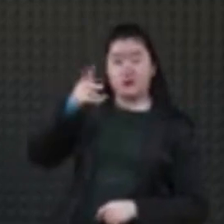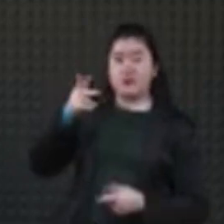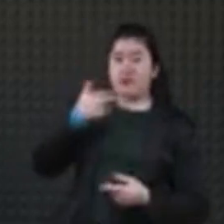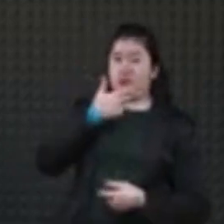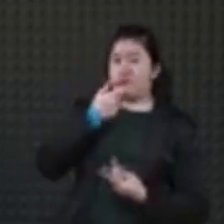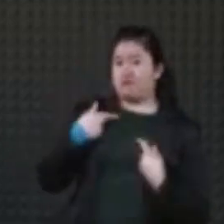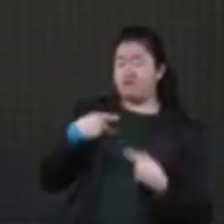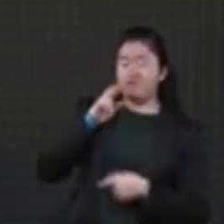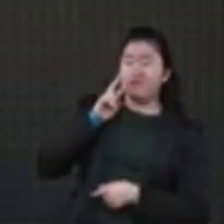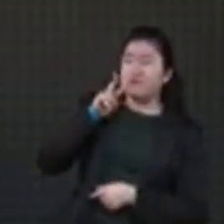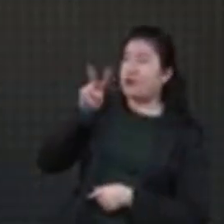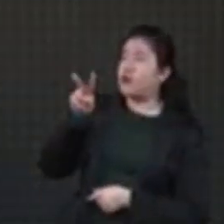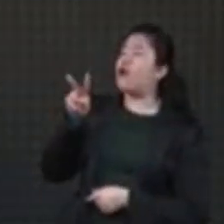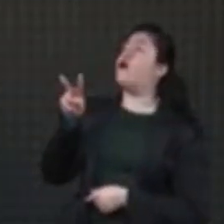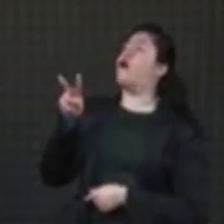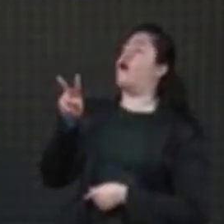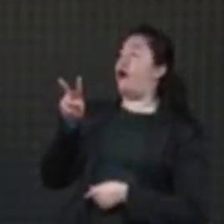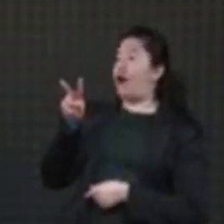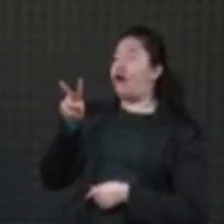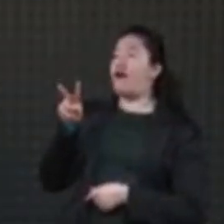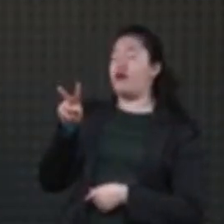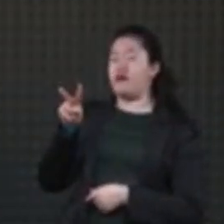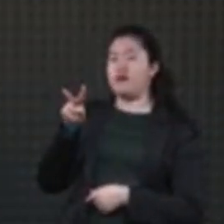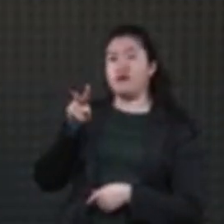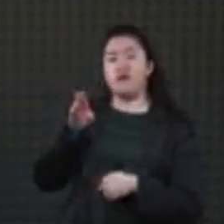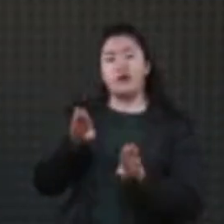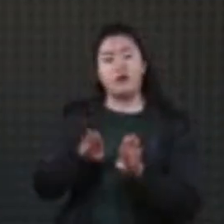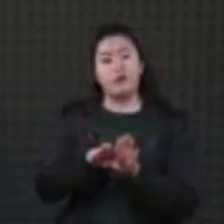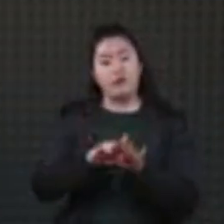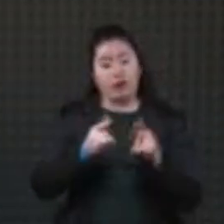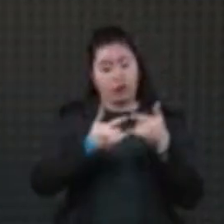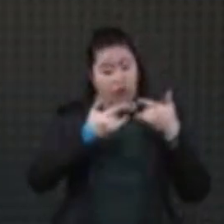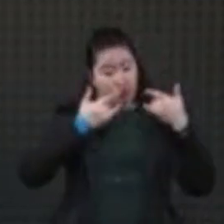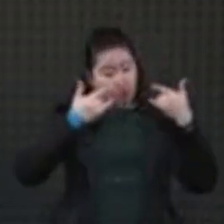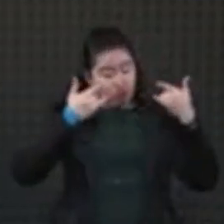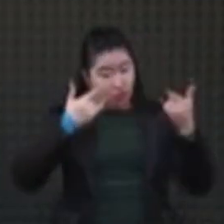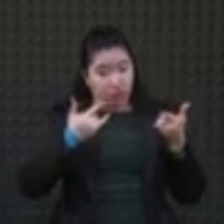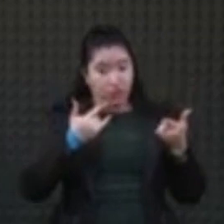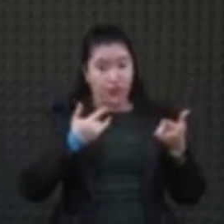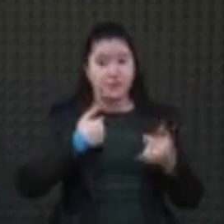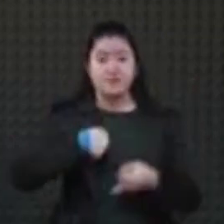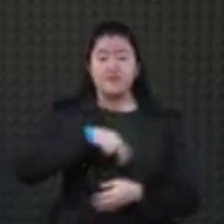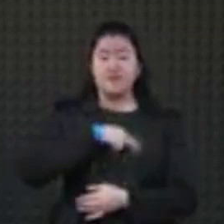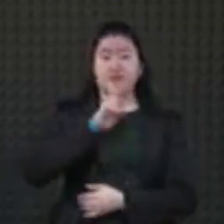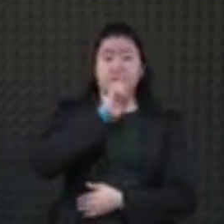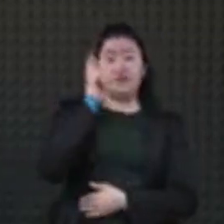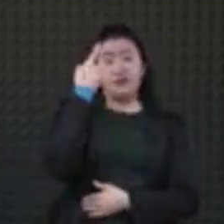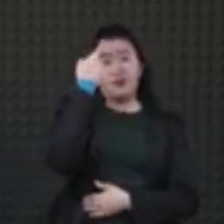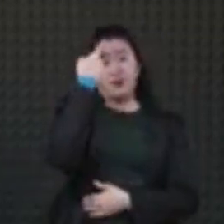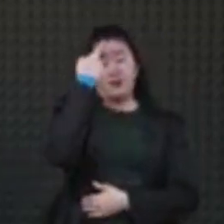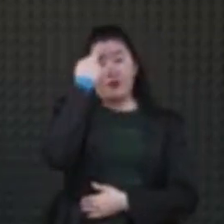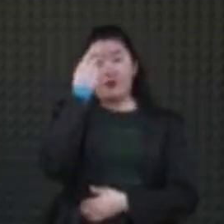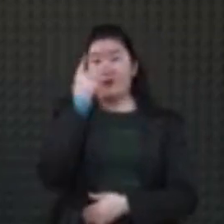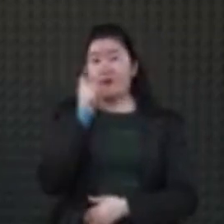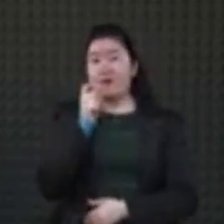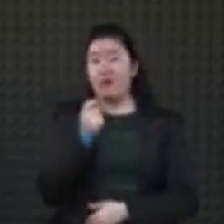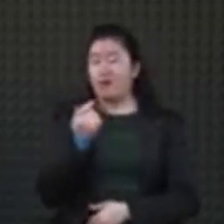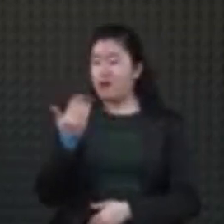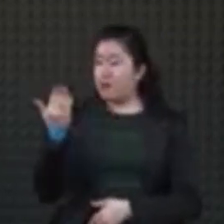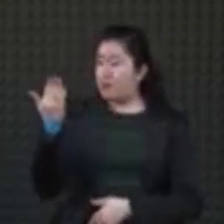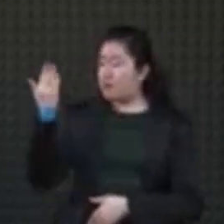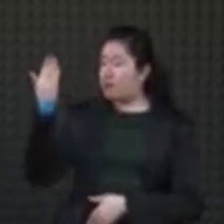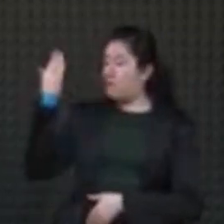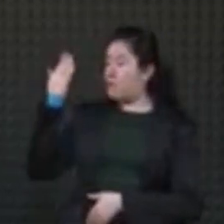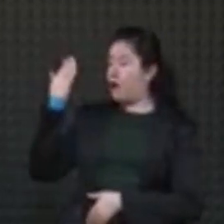generaciones. Son marcas históricas que deben hacernos recordar dignamente nuestro pasado, la